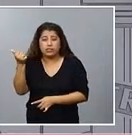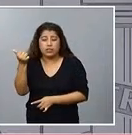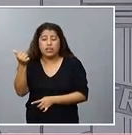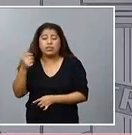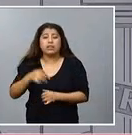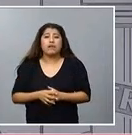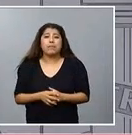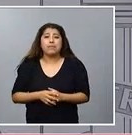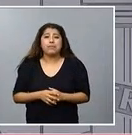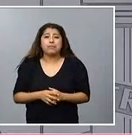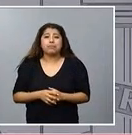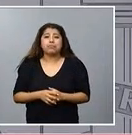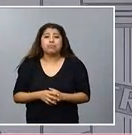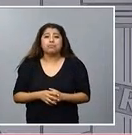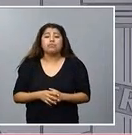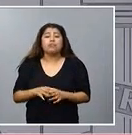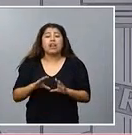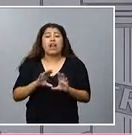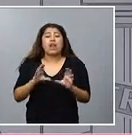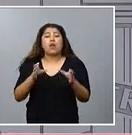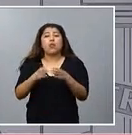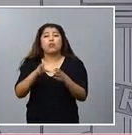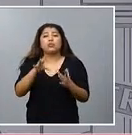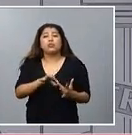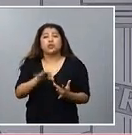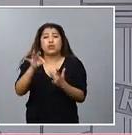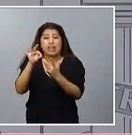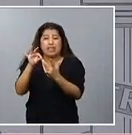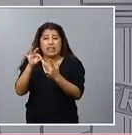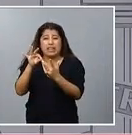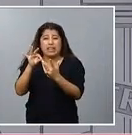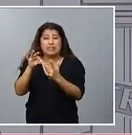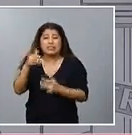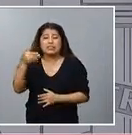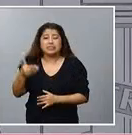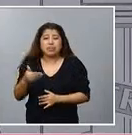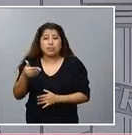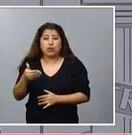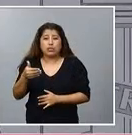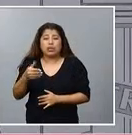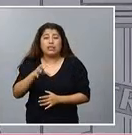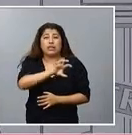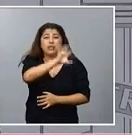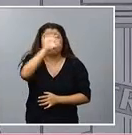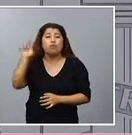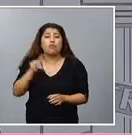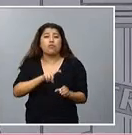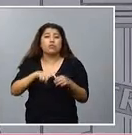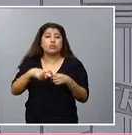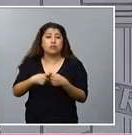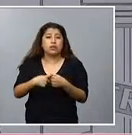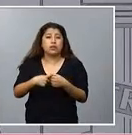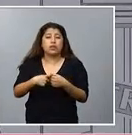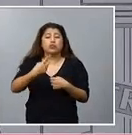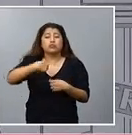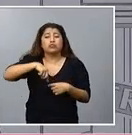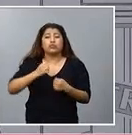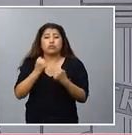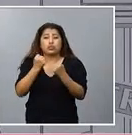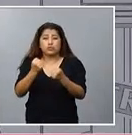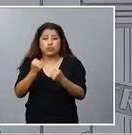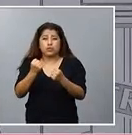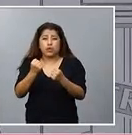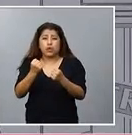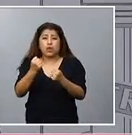trasladado al conjunto de líderes que es esencial que la Unión Europea y que también los Estados miembros concentremos nuestros esfuerzos inmediatos en 2